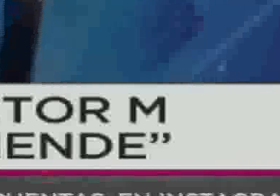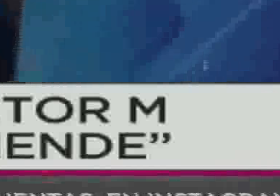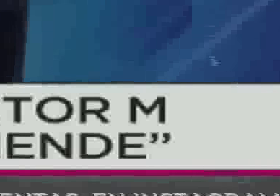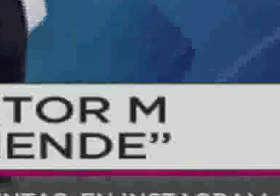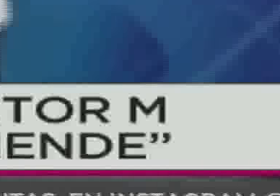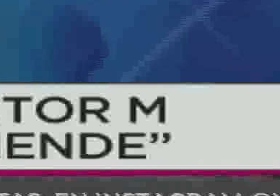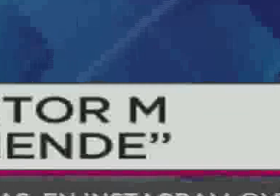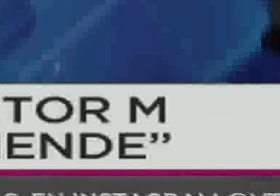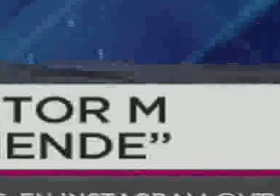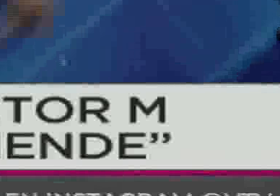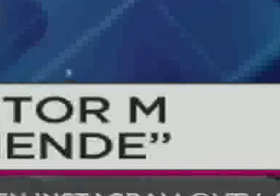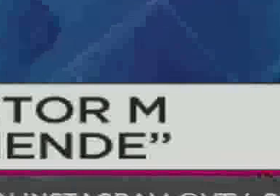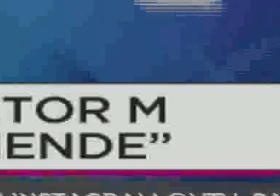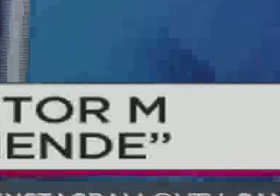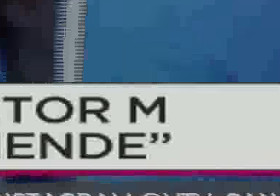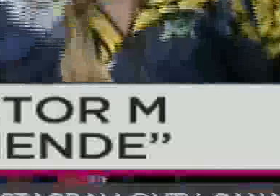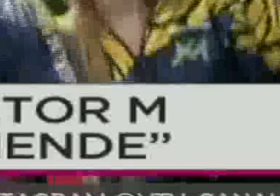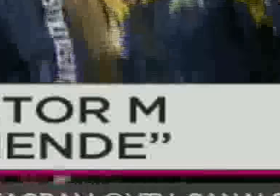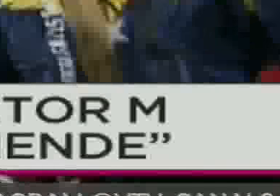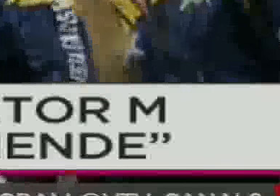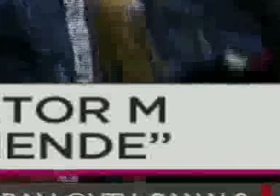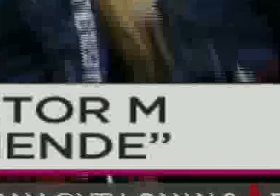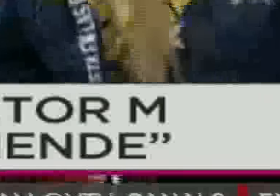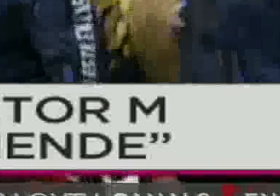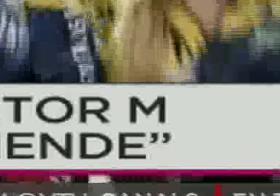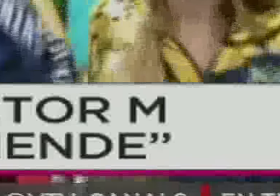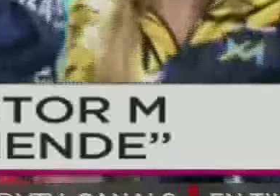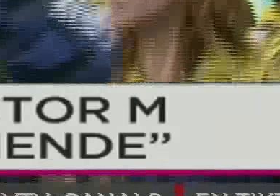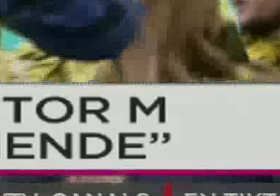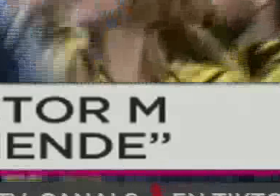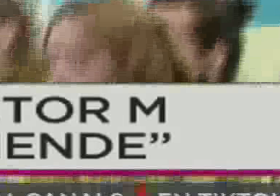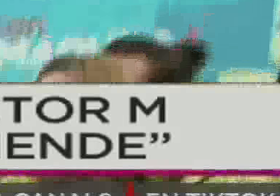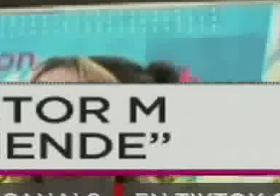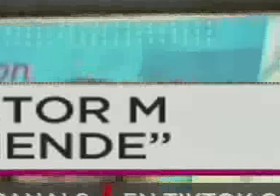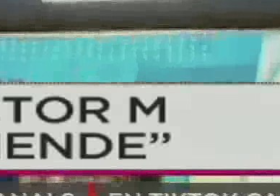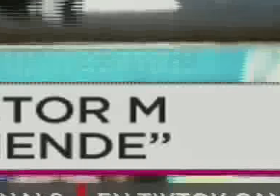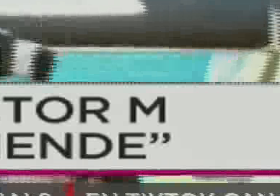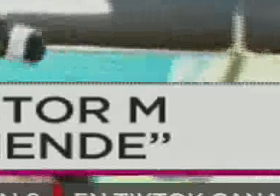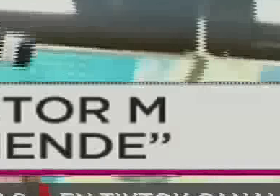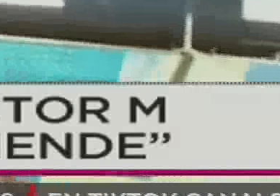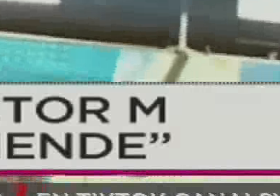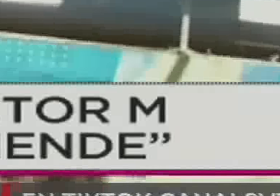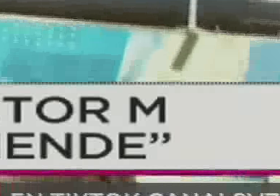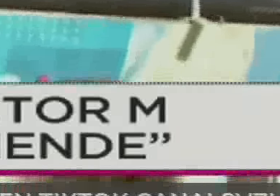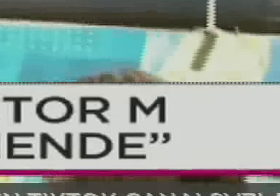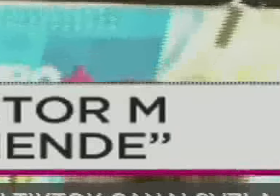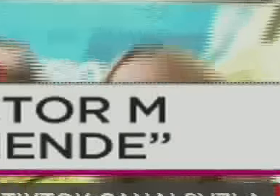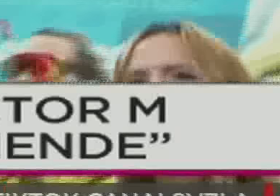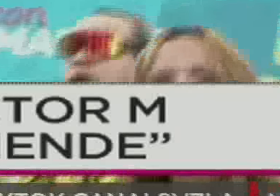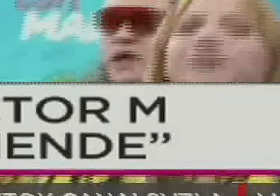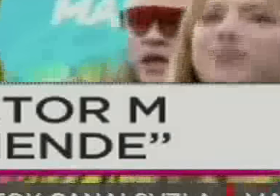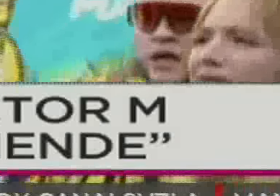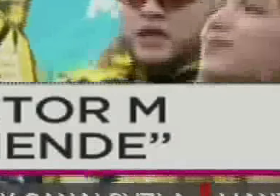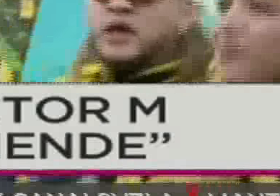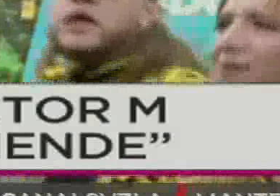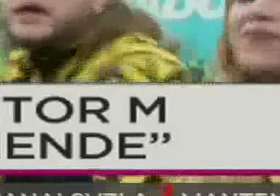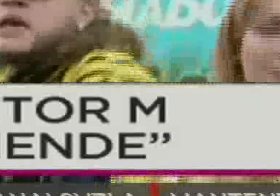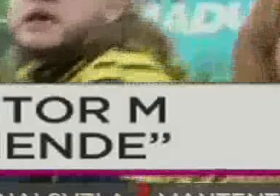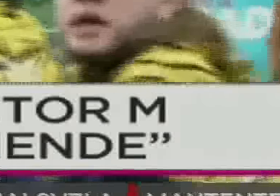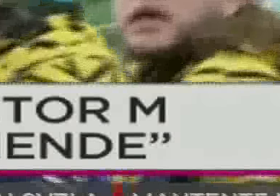Nos faltaban los alimentos básicos. Los de afuera nunca fueron empáticos. Luego llegó la pandemia y su látigo. Metieron preso hasta un diplomático. Y el conductor no sacó